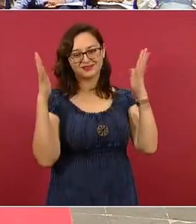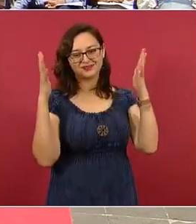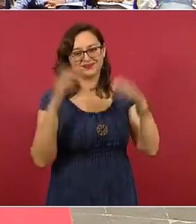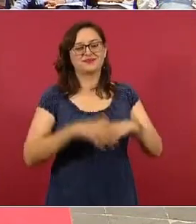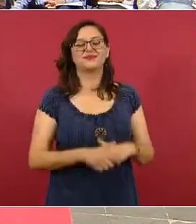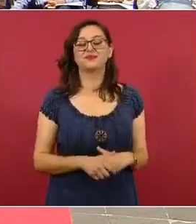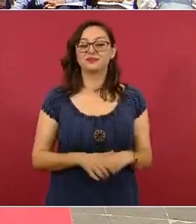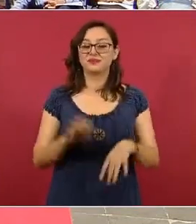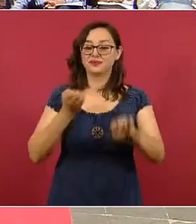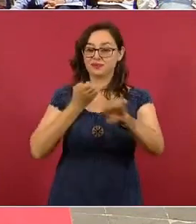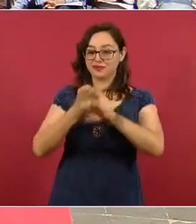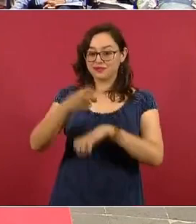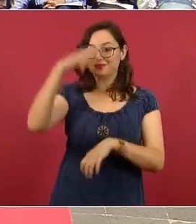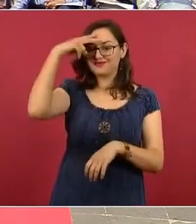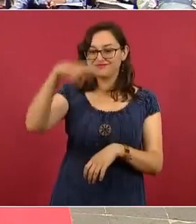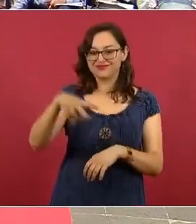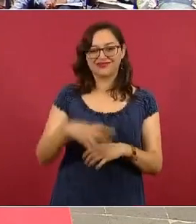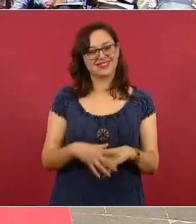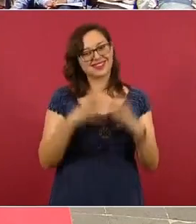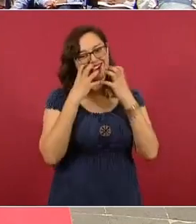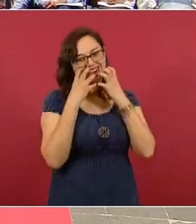del Estado de México,